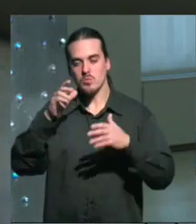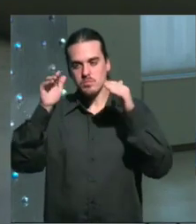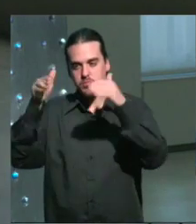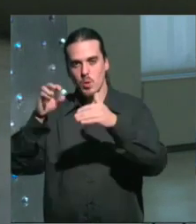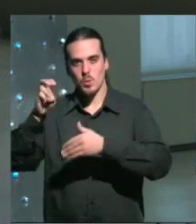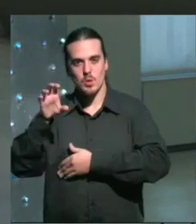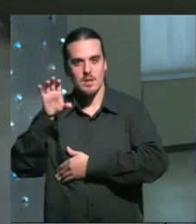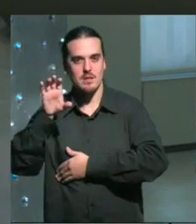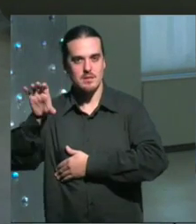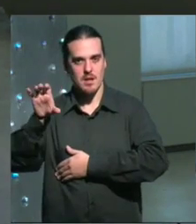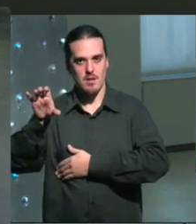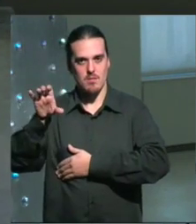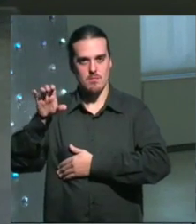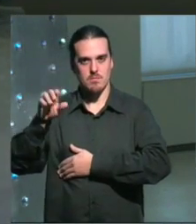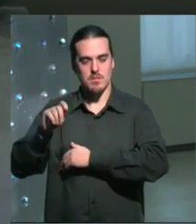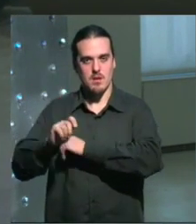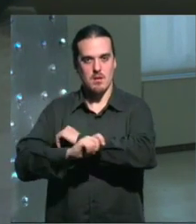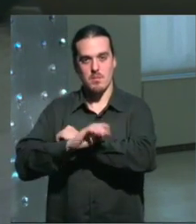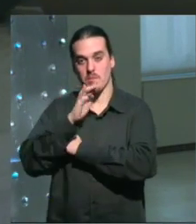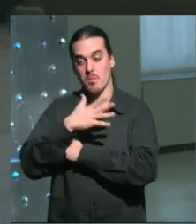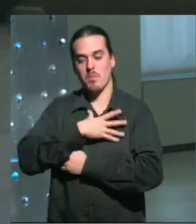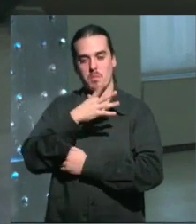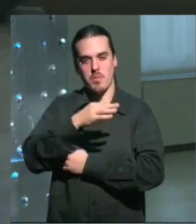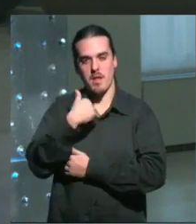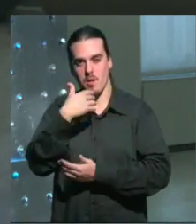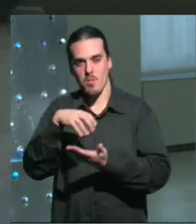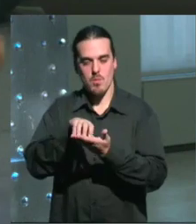ganar, donde hay un pequeño y breve margen de error.